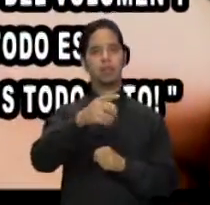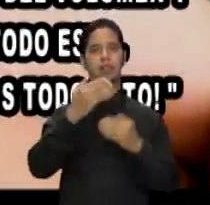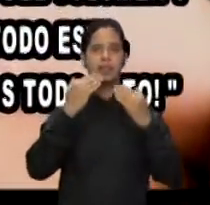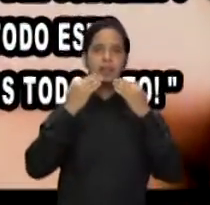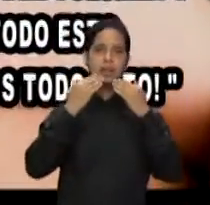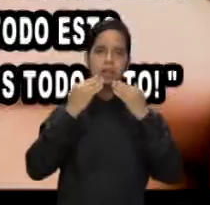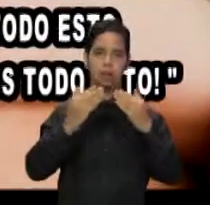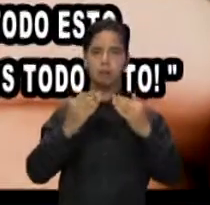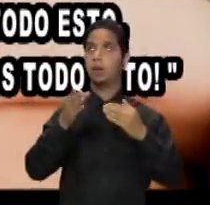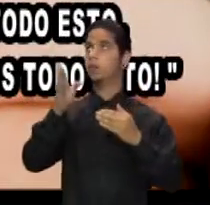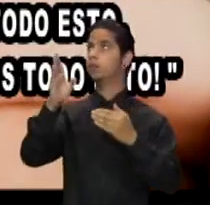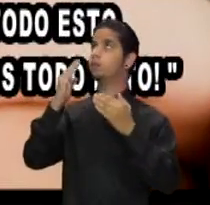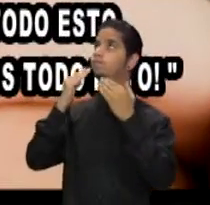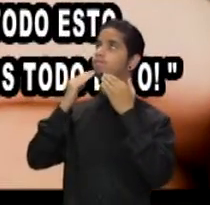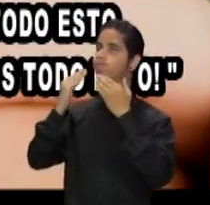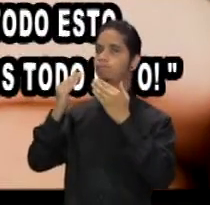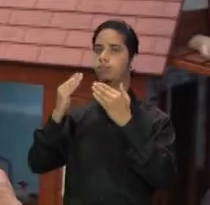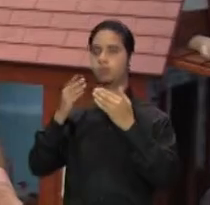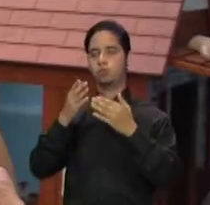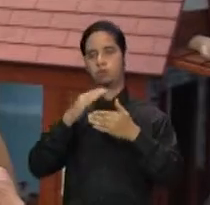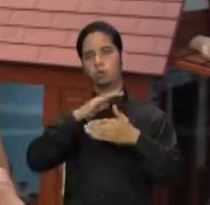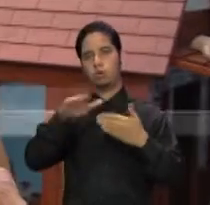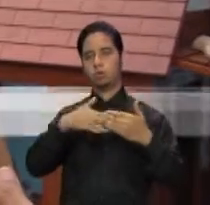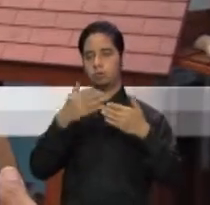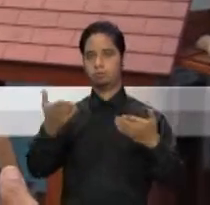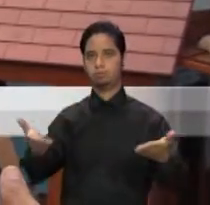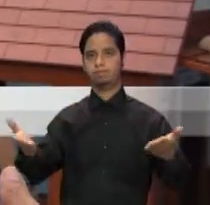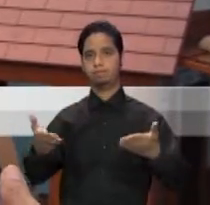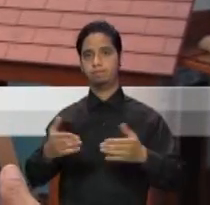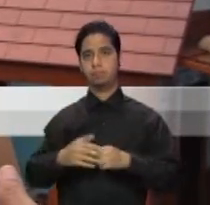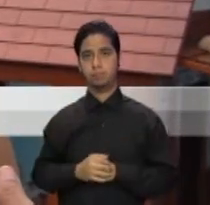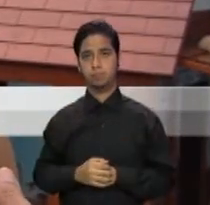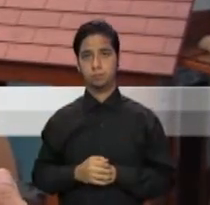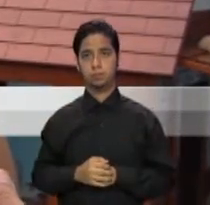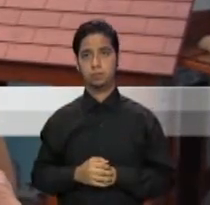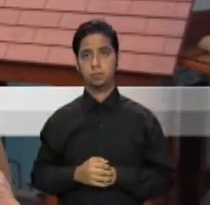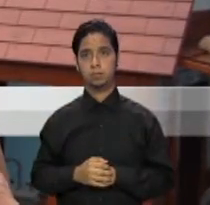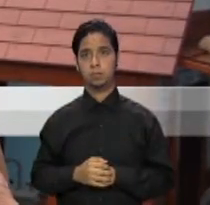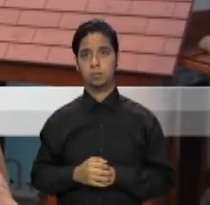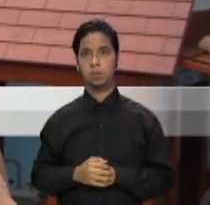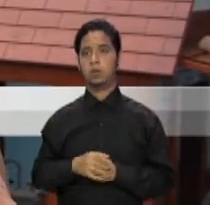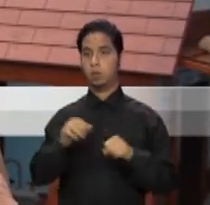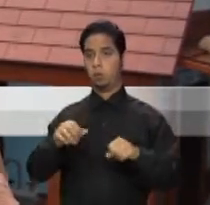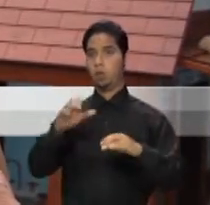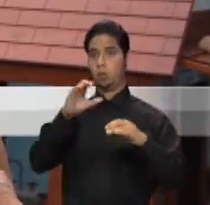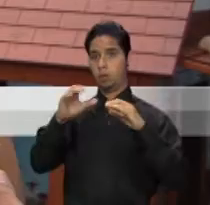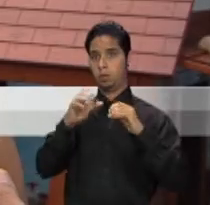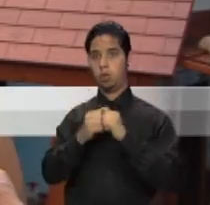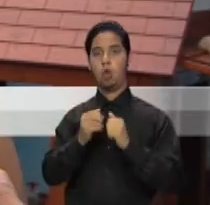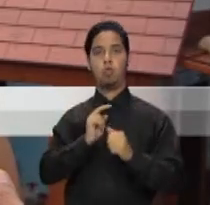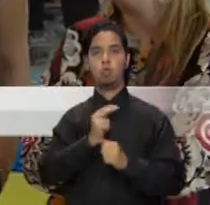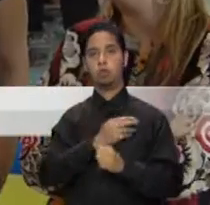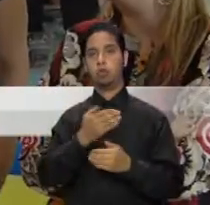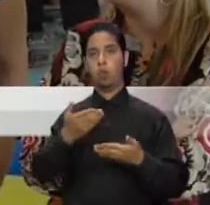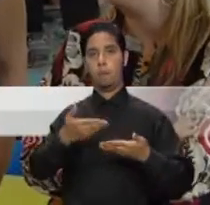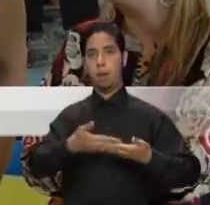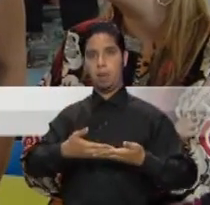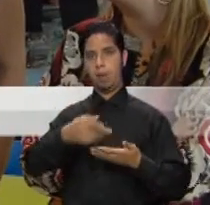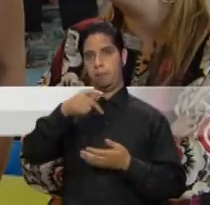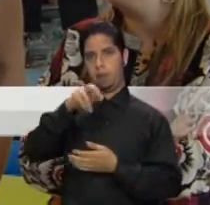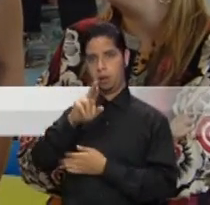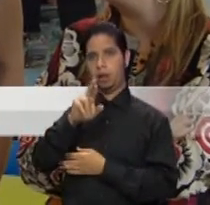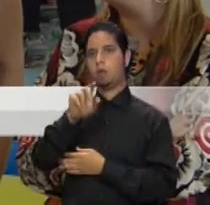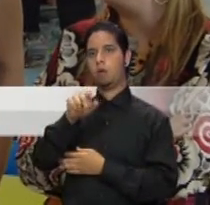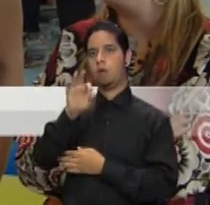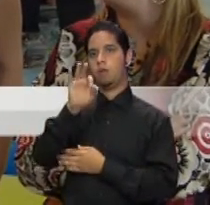esto. Para más información puede comunicarse a través del perfil Nuestro Bebé PR en Facebook o llevar su donación